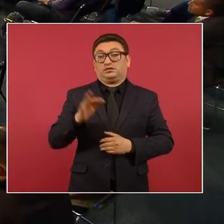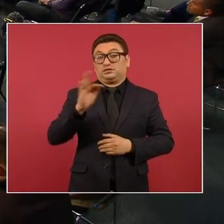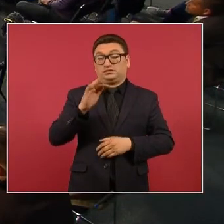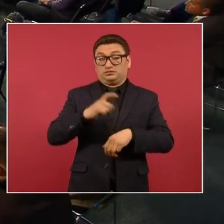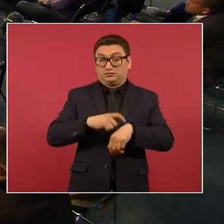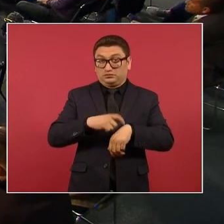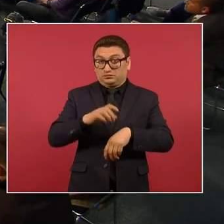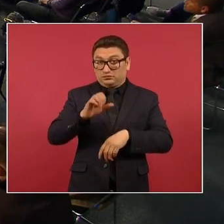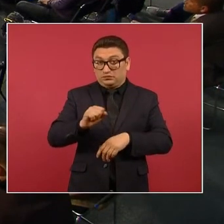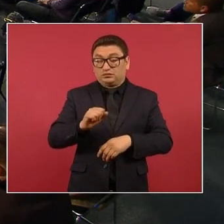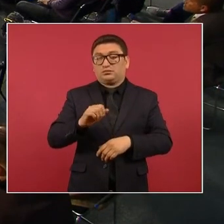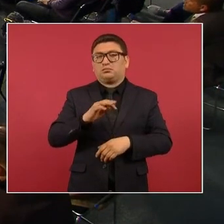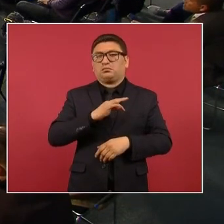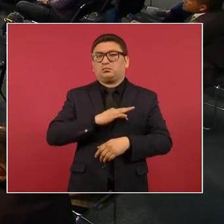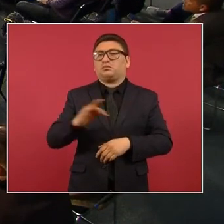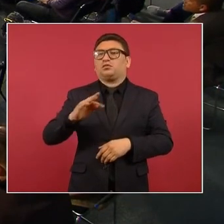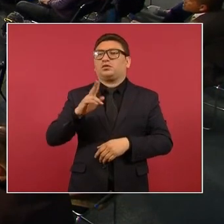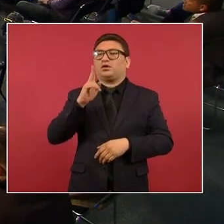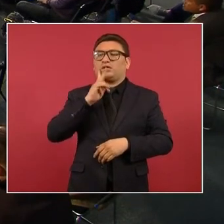ir al tren,